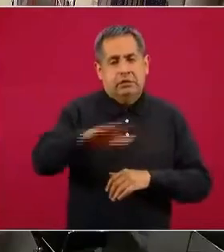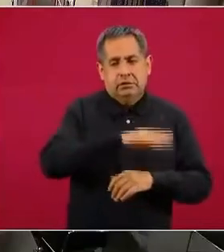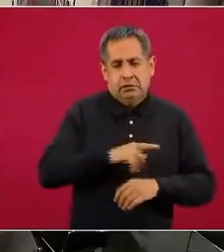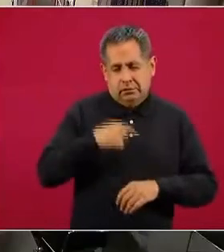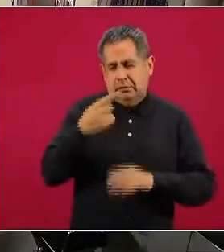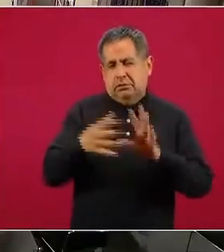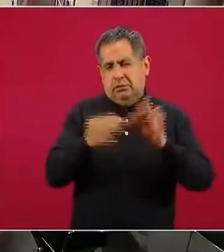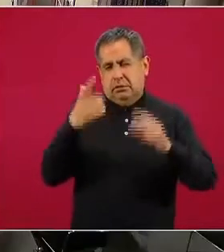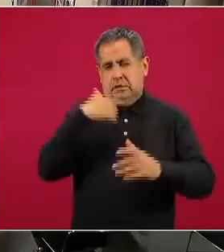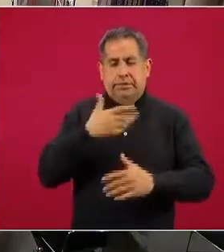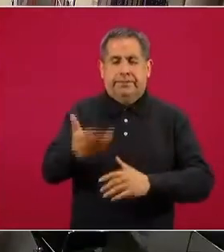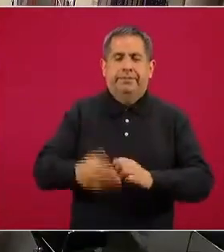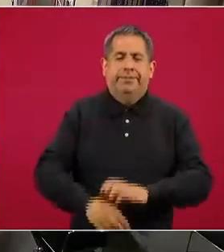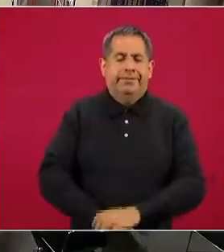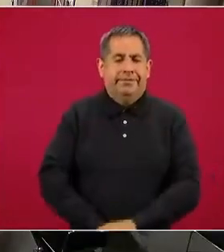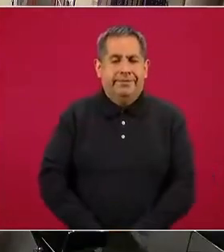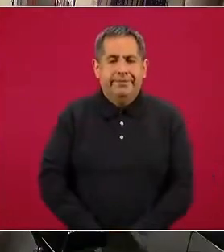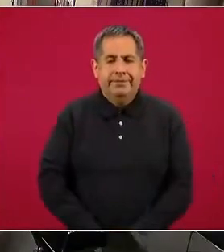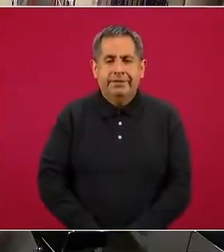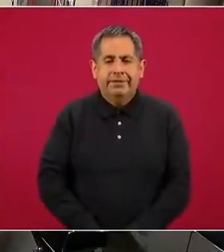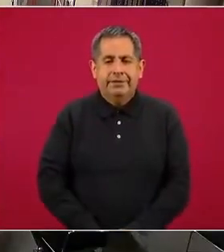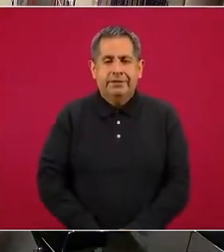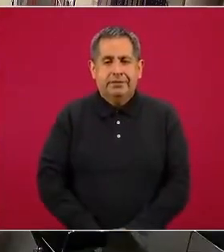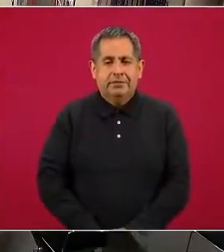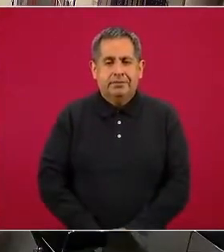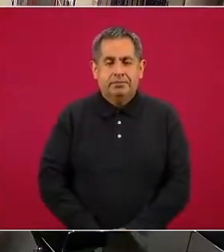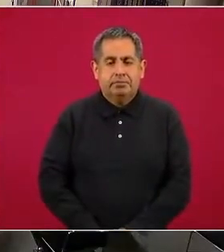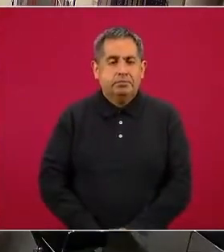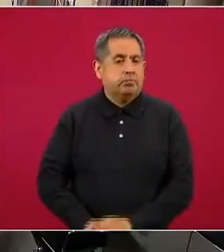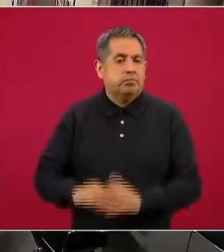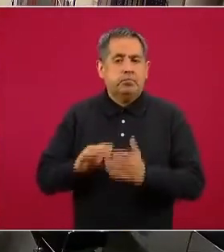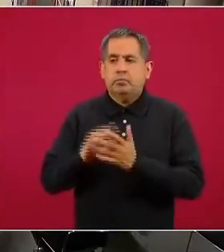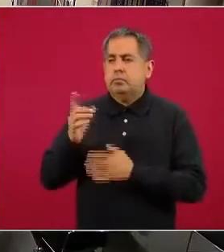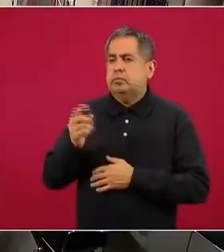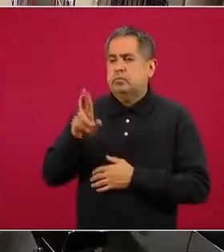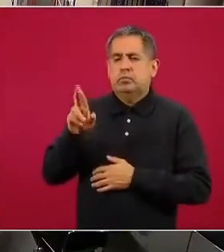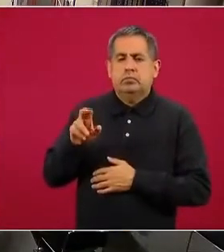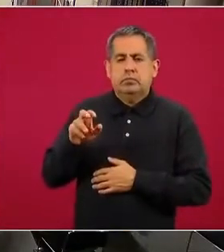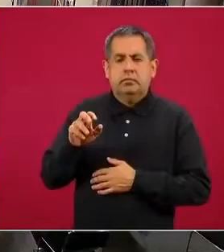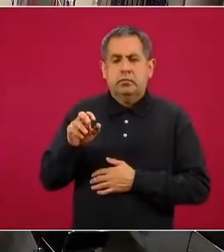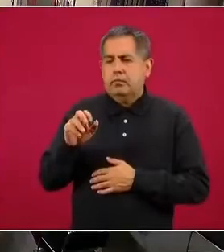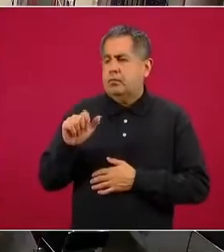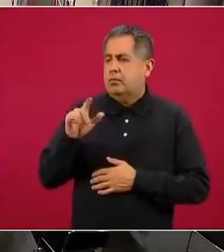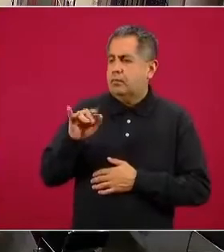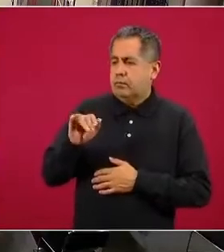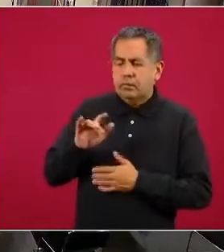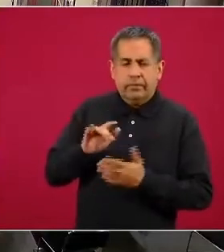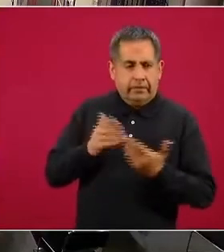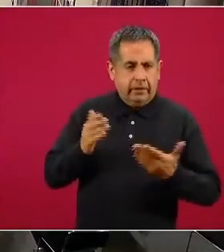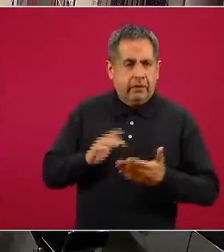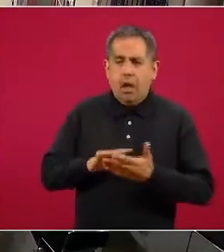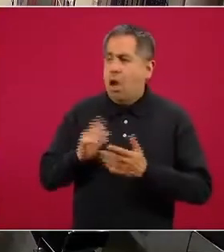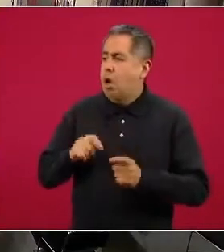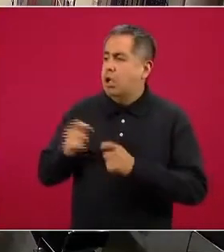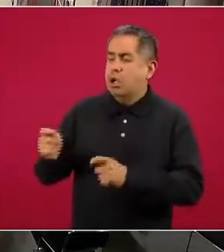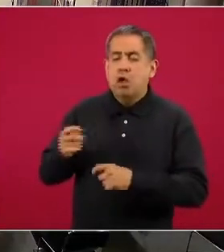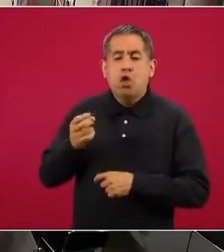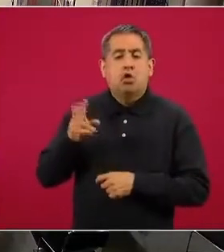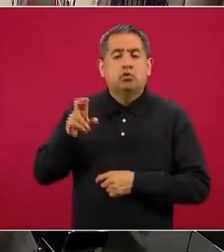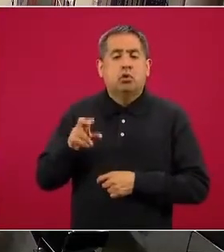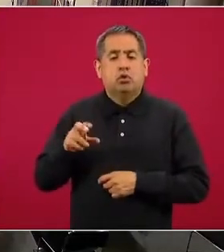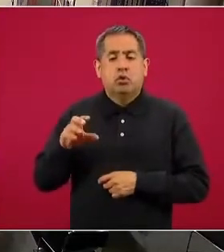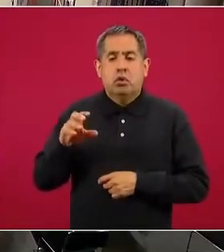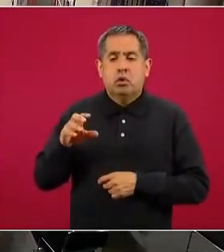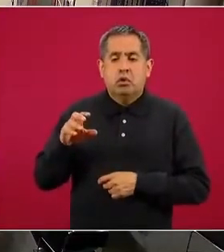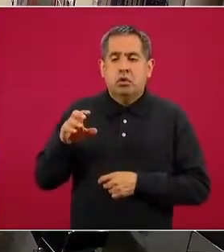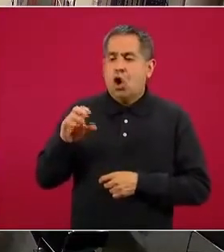esta noche. Muchas gracias. Gracias, doctora Lumía. Doctor Ricardo Cortés, ¿qué nos puede comentar de la movilidad